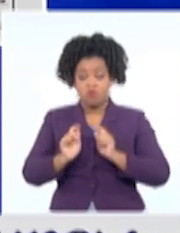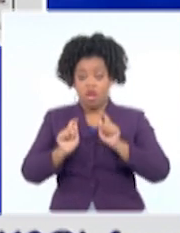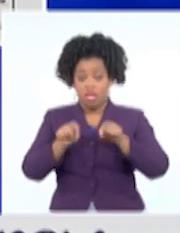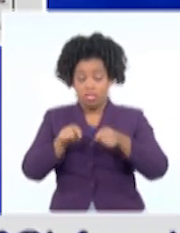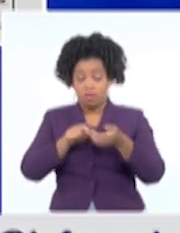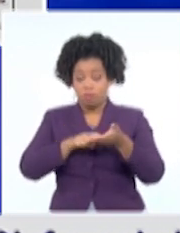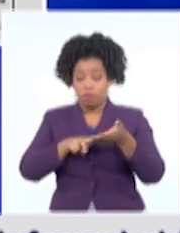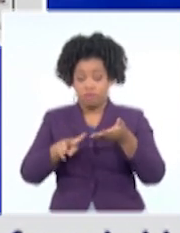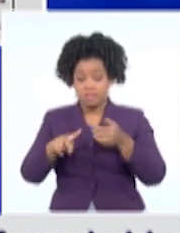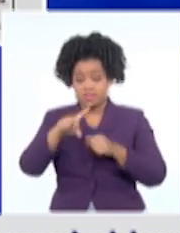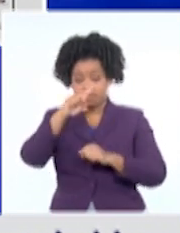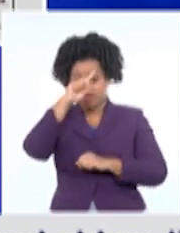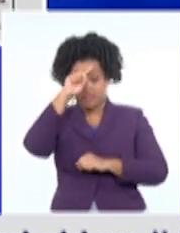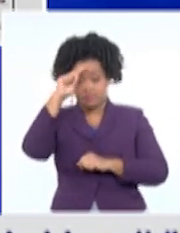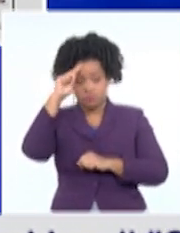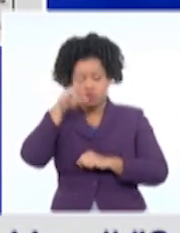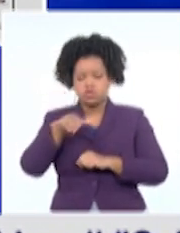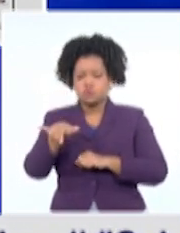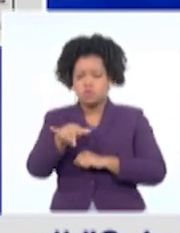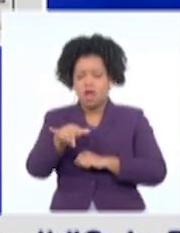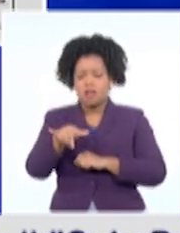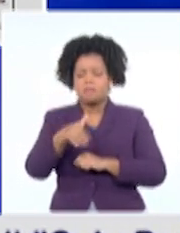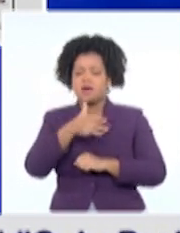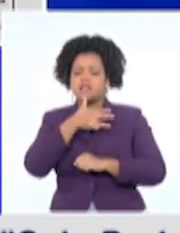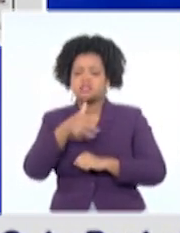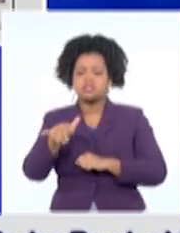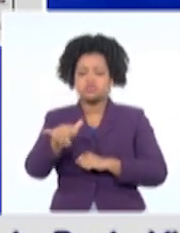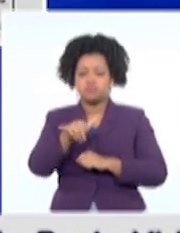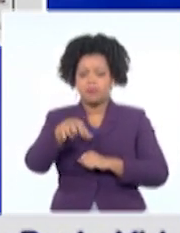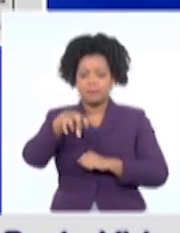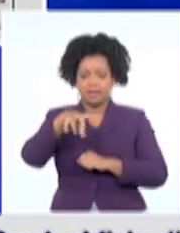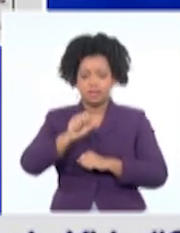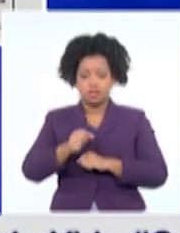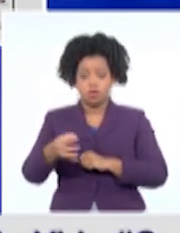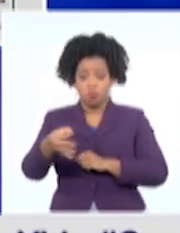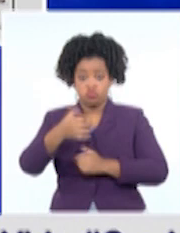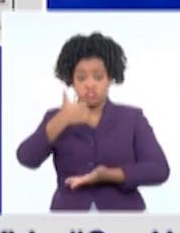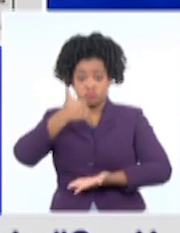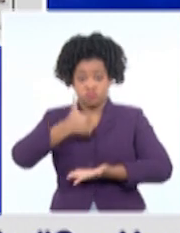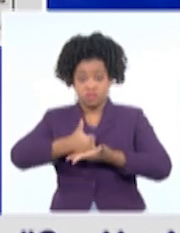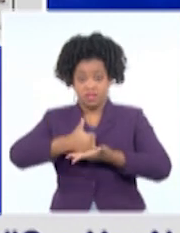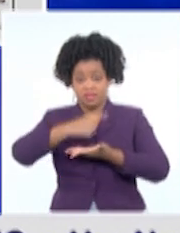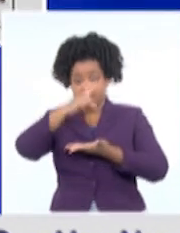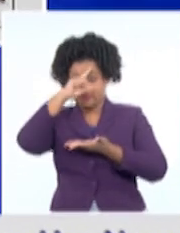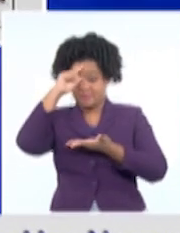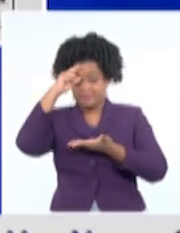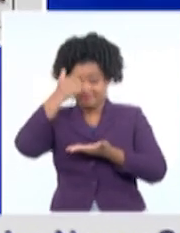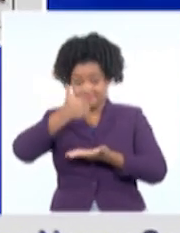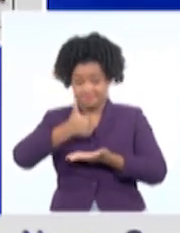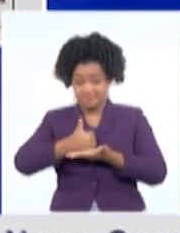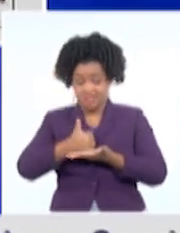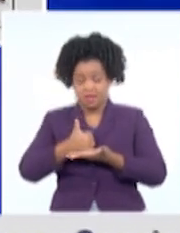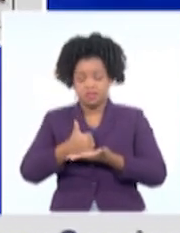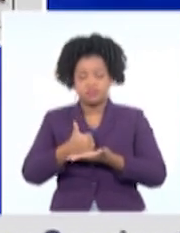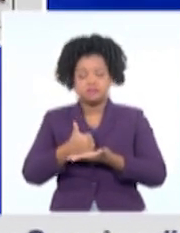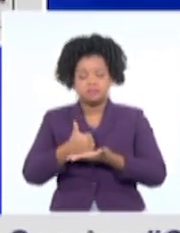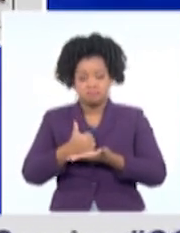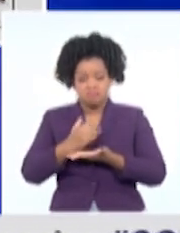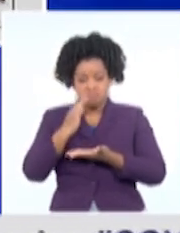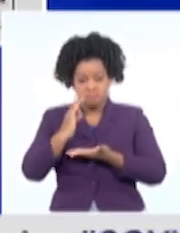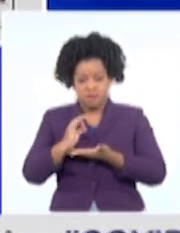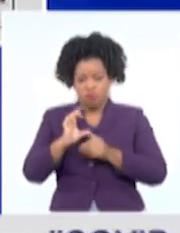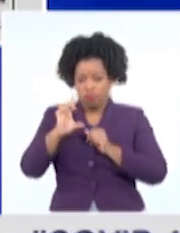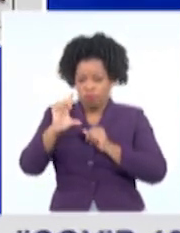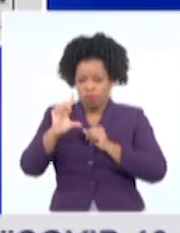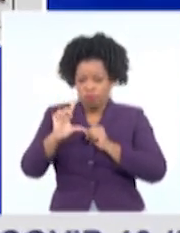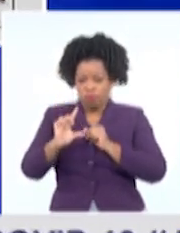al igual que lo que veíamos en Pinar del Río, el municipio cabecera de Santi Espíritu, pues es el que aporta la menor